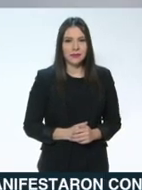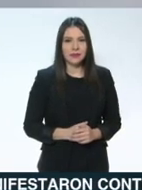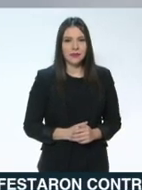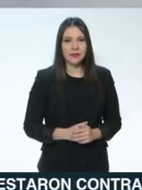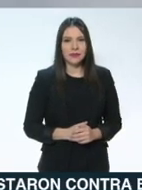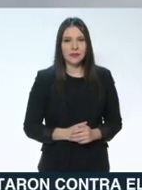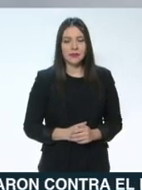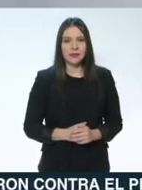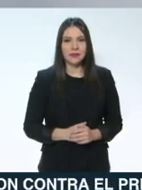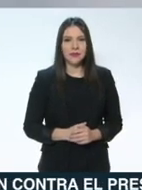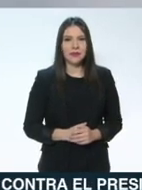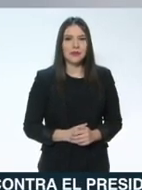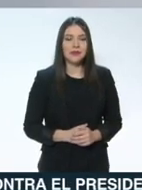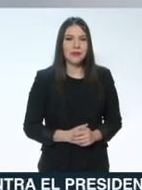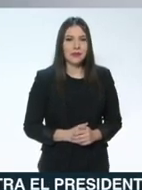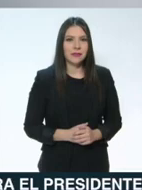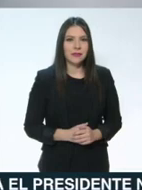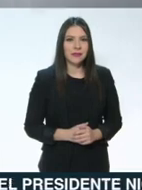Do you want Carrie?